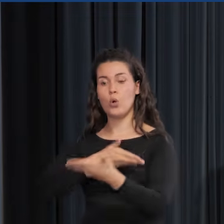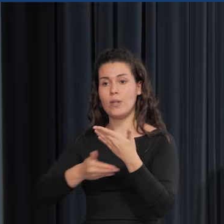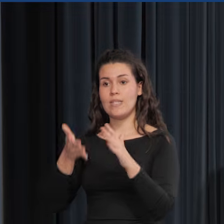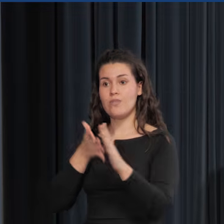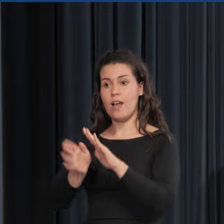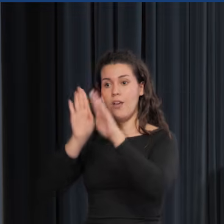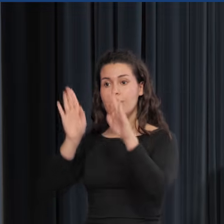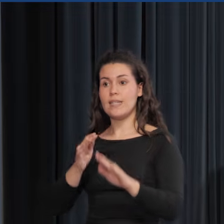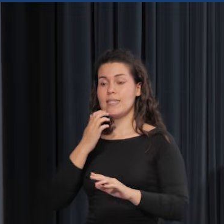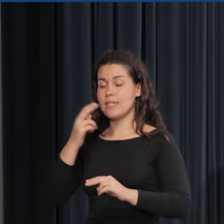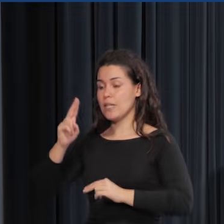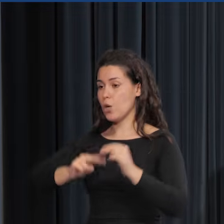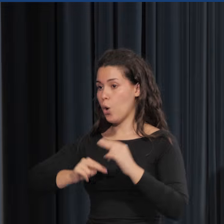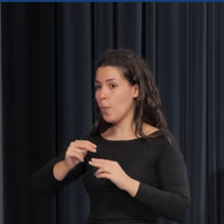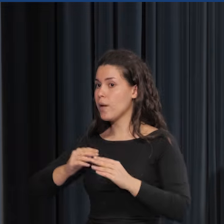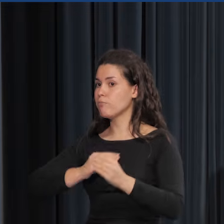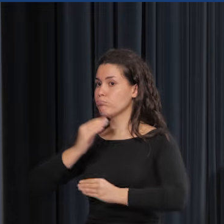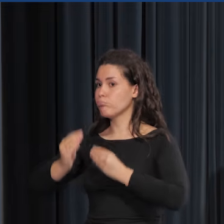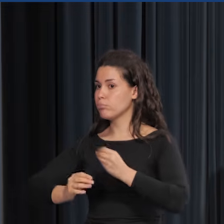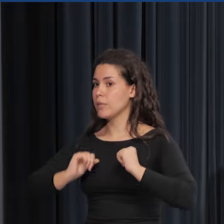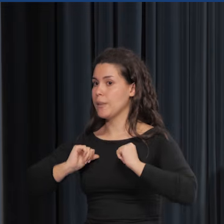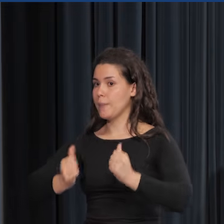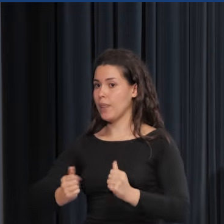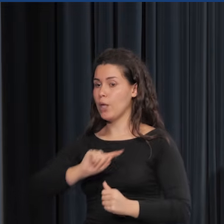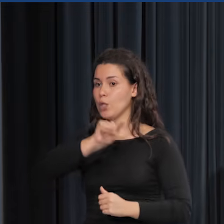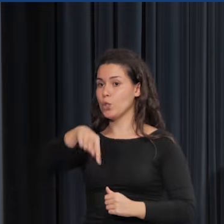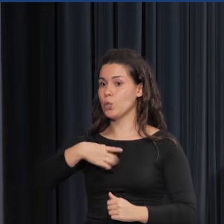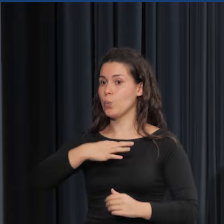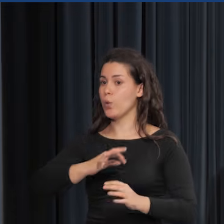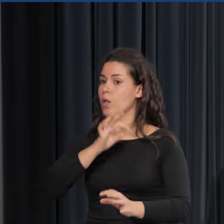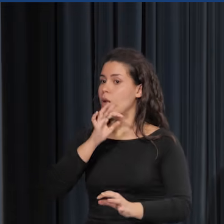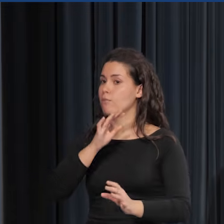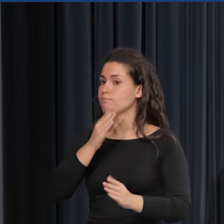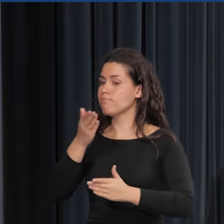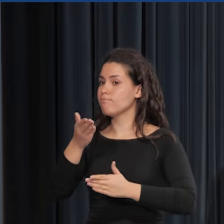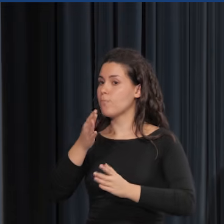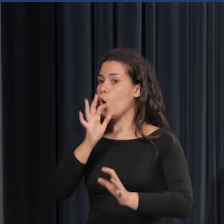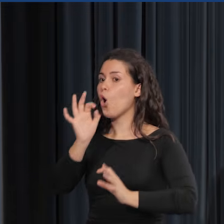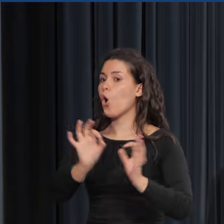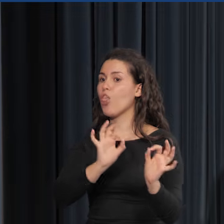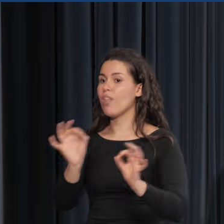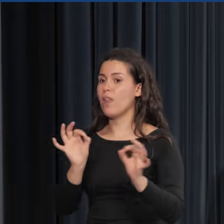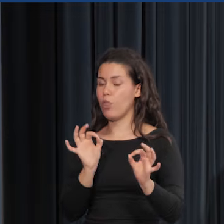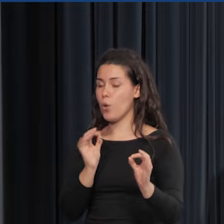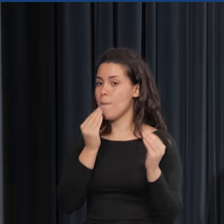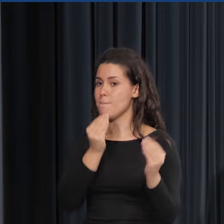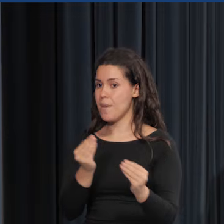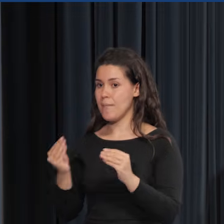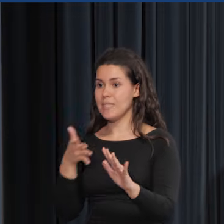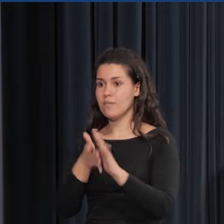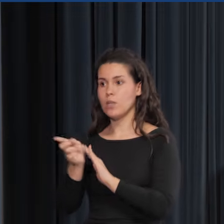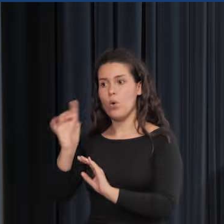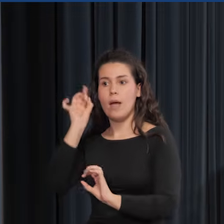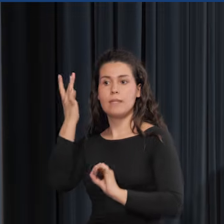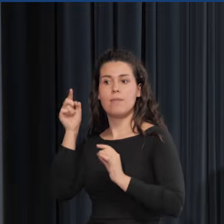de la obra o de otras partes, pues nosotros podemos conseguir una coordinación más ajustada. O sea, podemos definir, tú vas a hacer la actividad en este momento